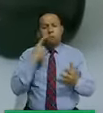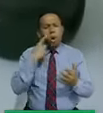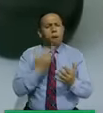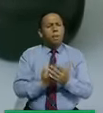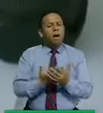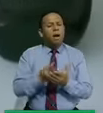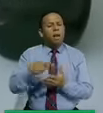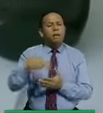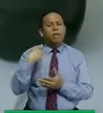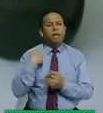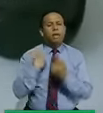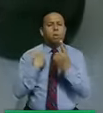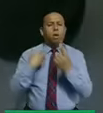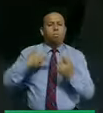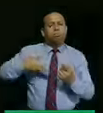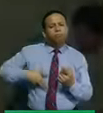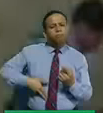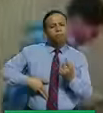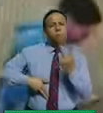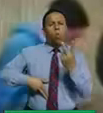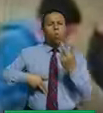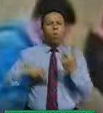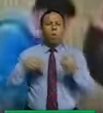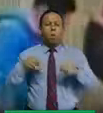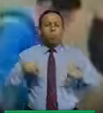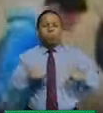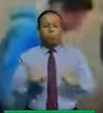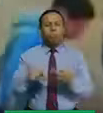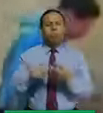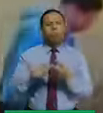revólver, un auto y una motocicleta.